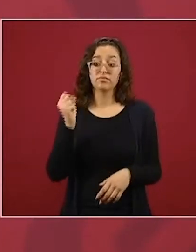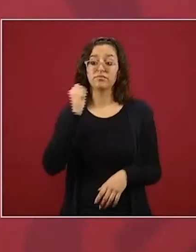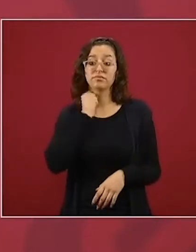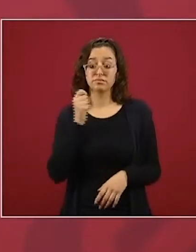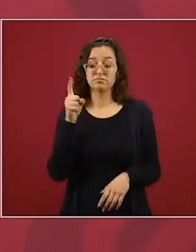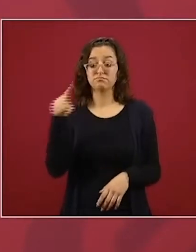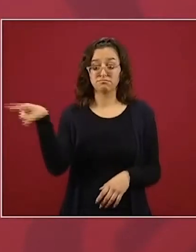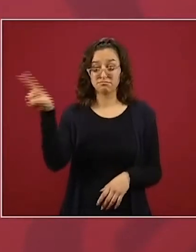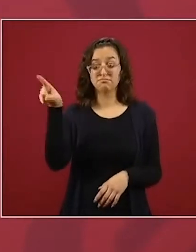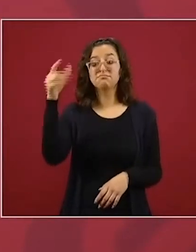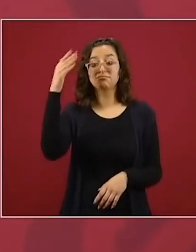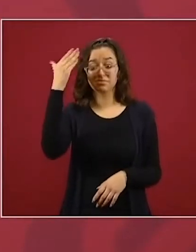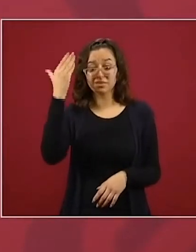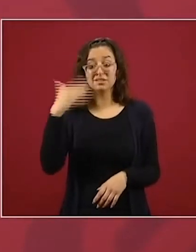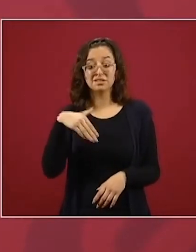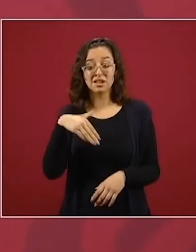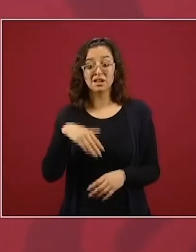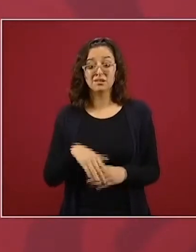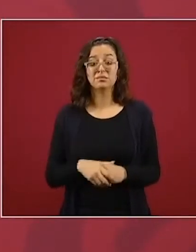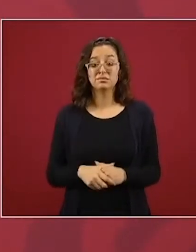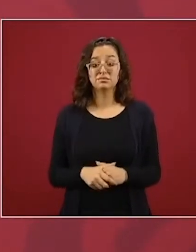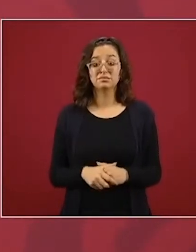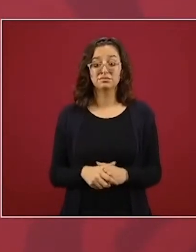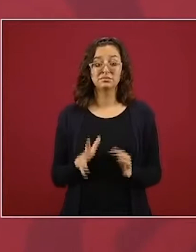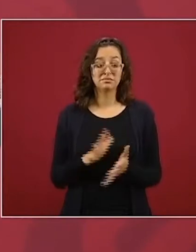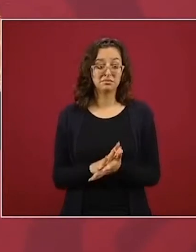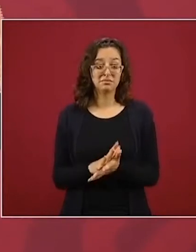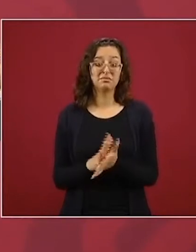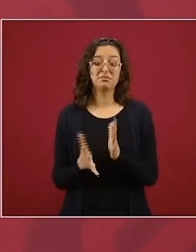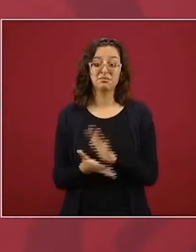sea,